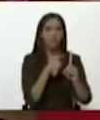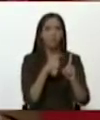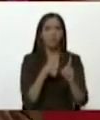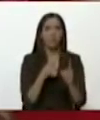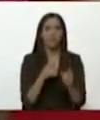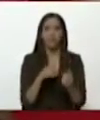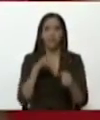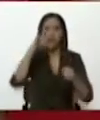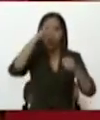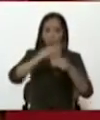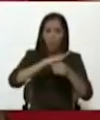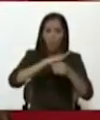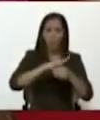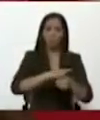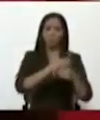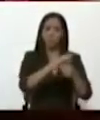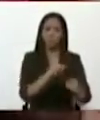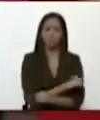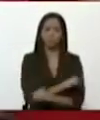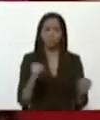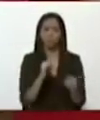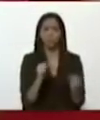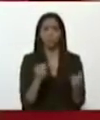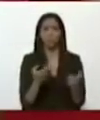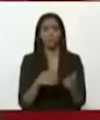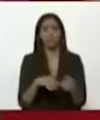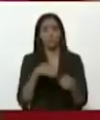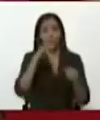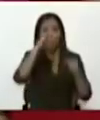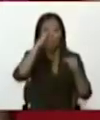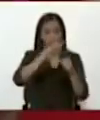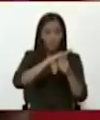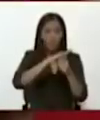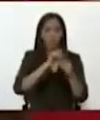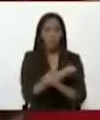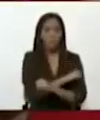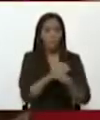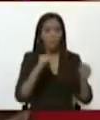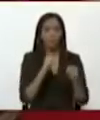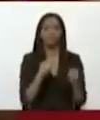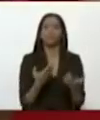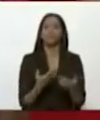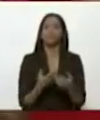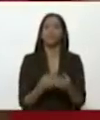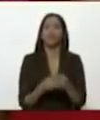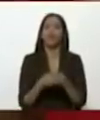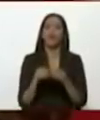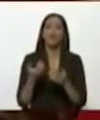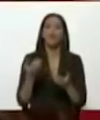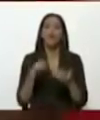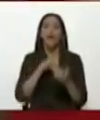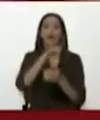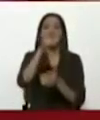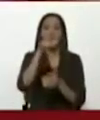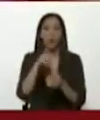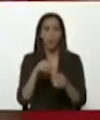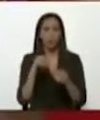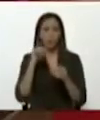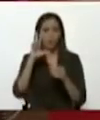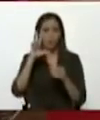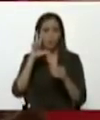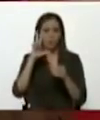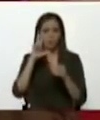dron y Irán se lo tumba y le dice, bueno, te tumbé el dron y tú a punto de tumbarte un avión tripulado por 35 personas, pero no lo hice por